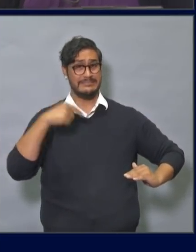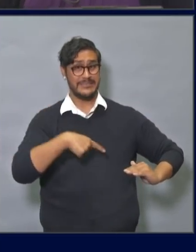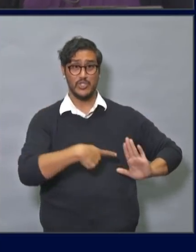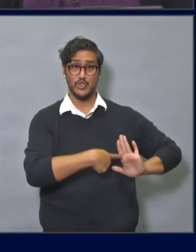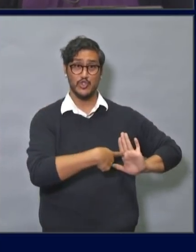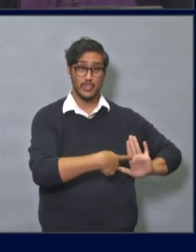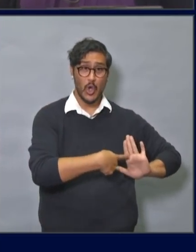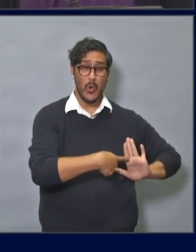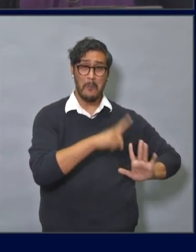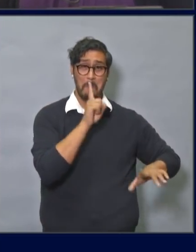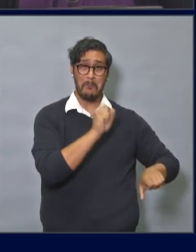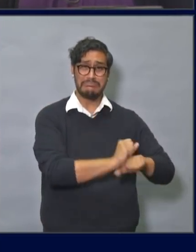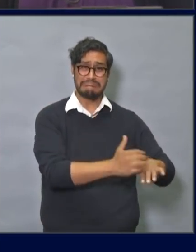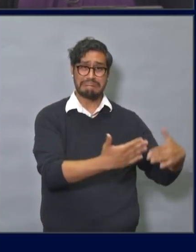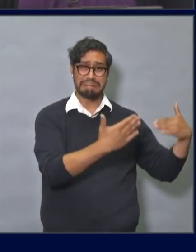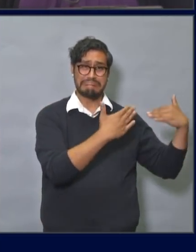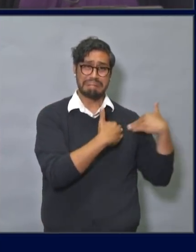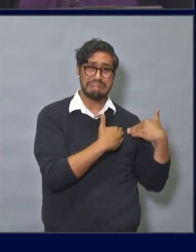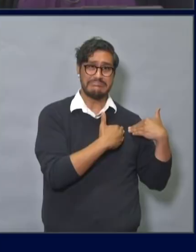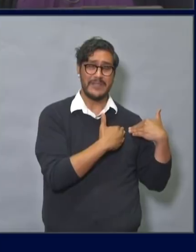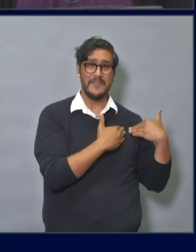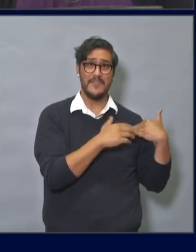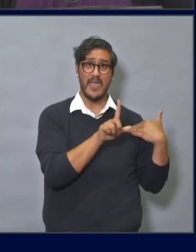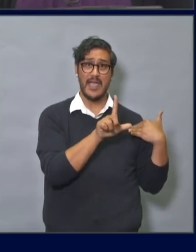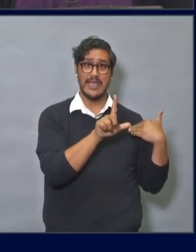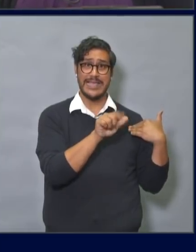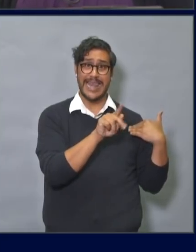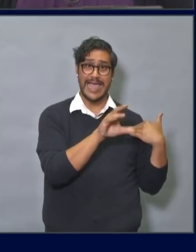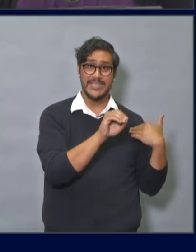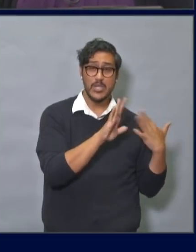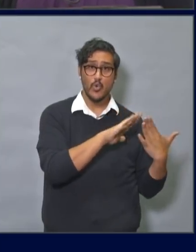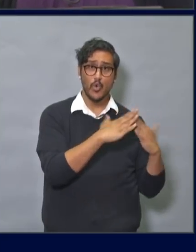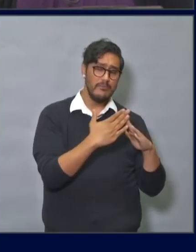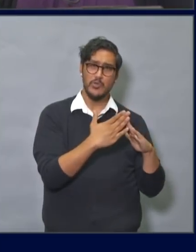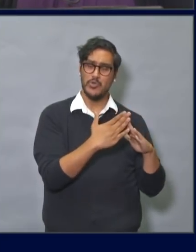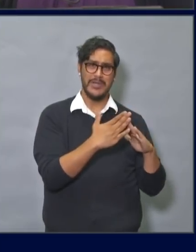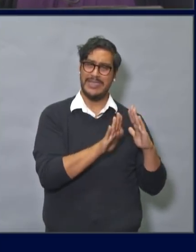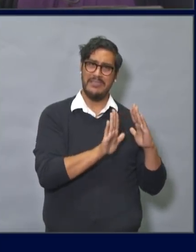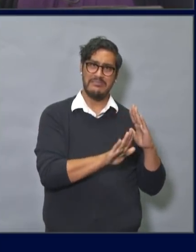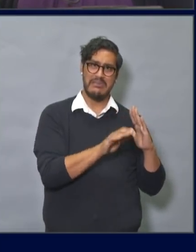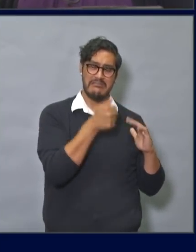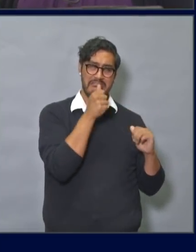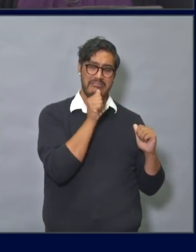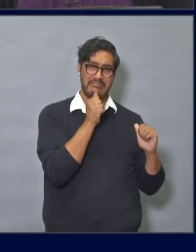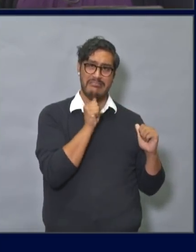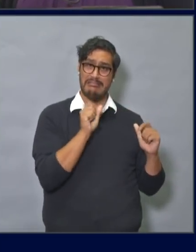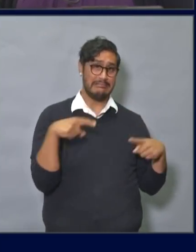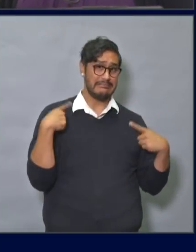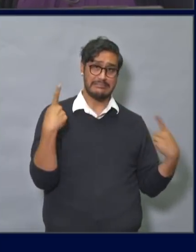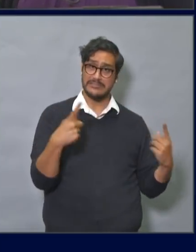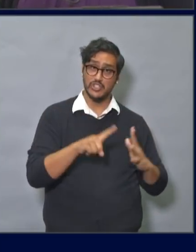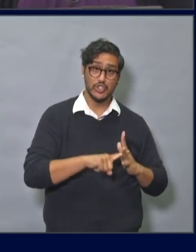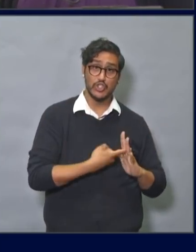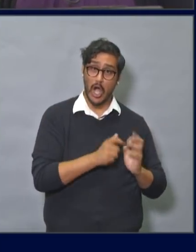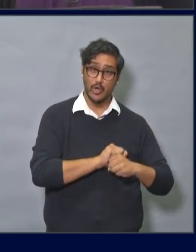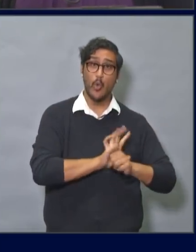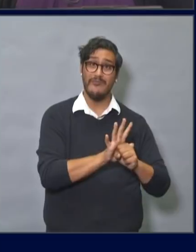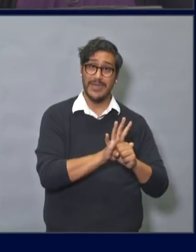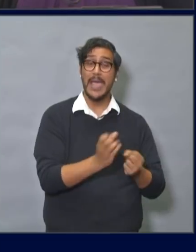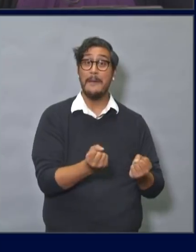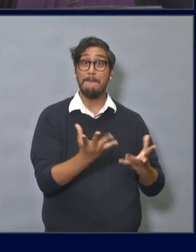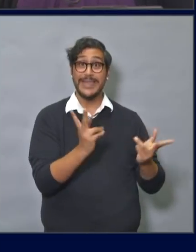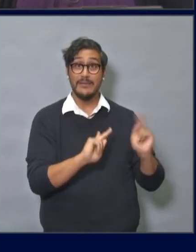refleja el peso que la comunidad latina ha sufrido desde el comienzo de esta pandemia. Muchas mujeres latinas o sus parejas